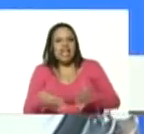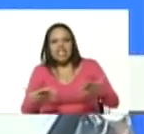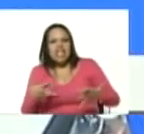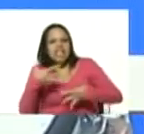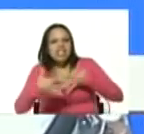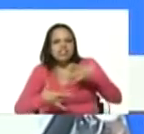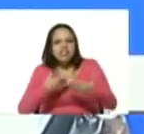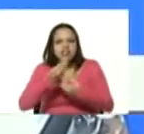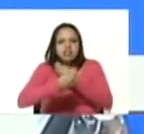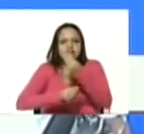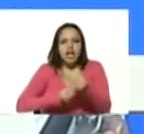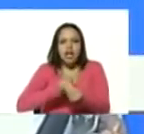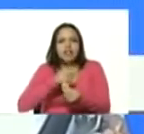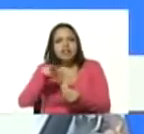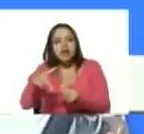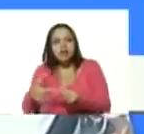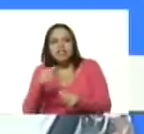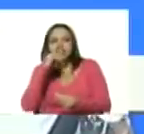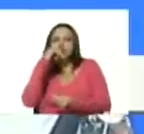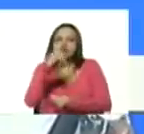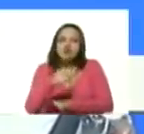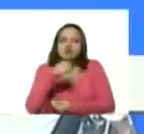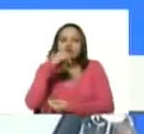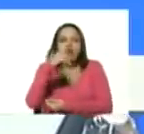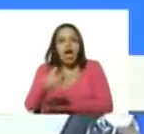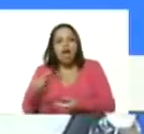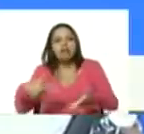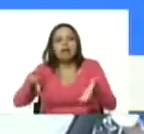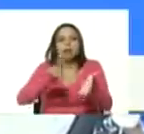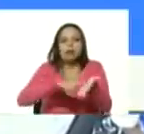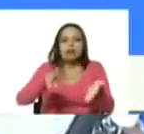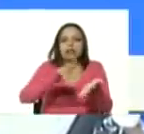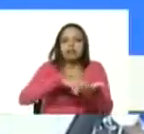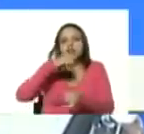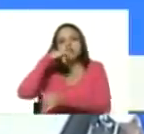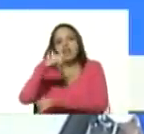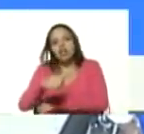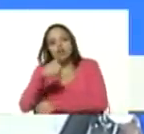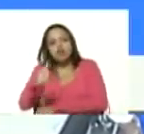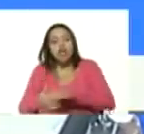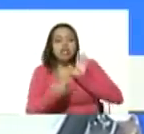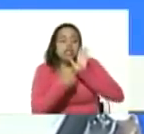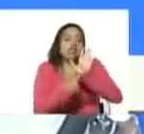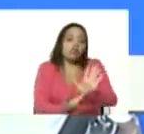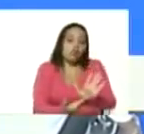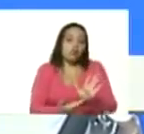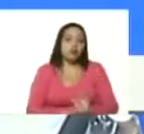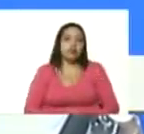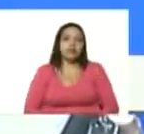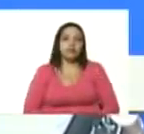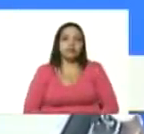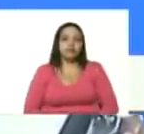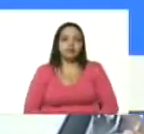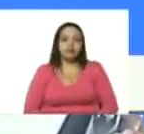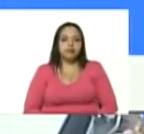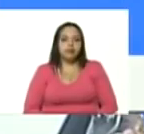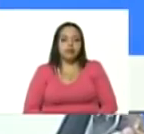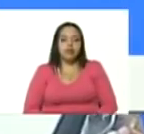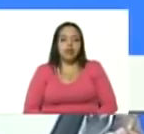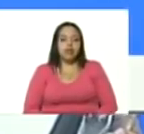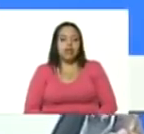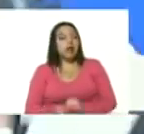de estas continuas denuncias que siguen apareciendo y que siguen evidenciando el supuesto gobierno de